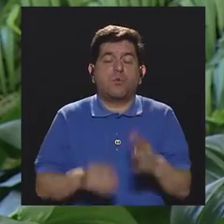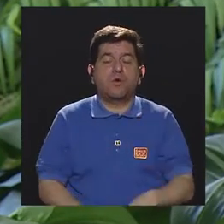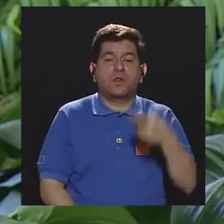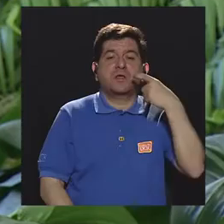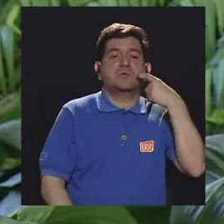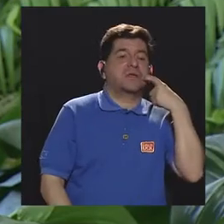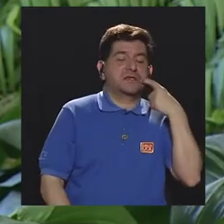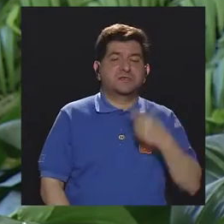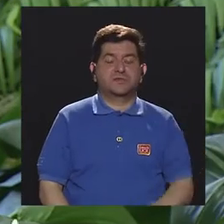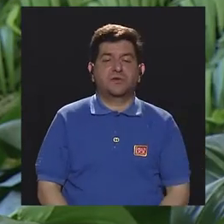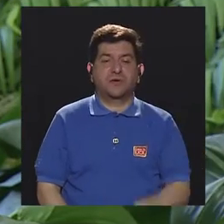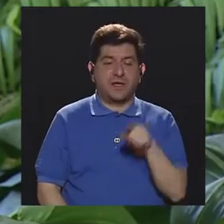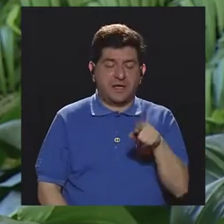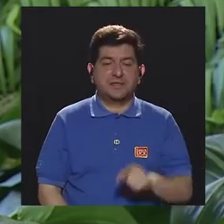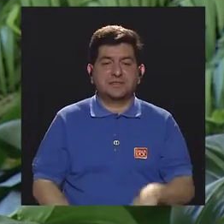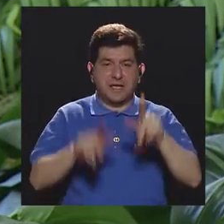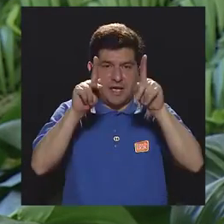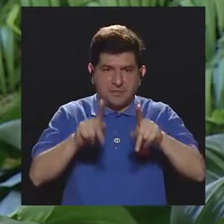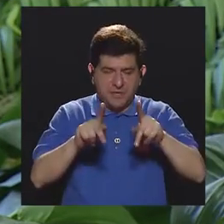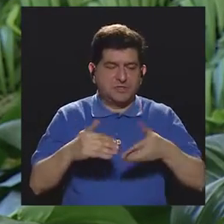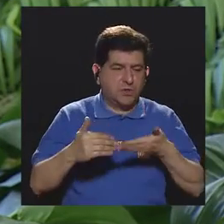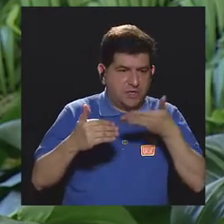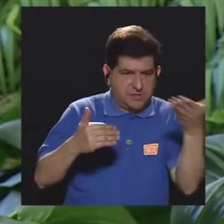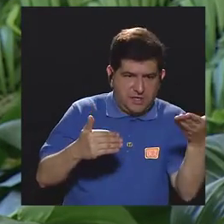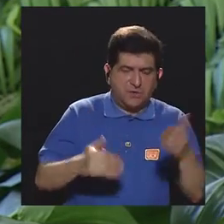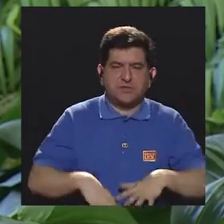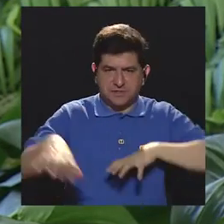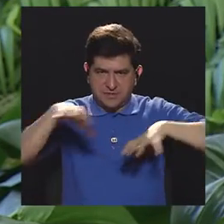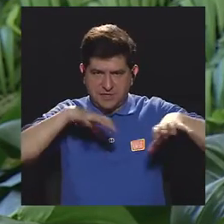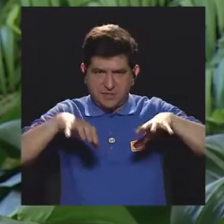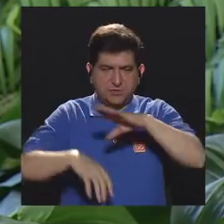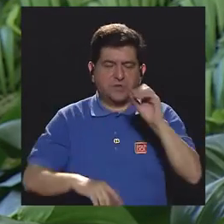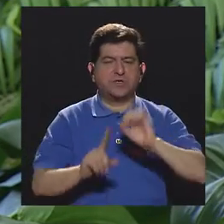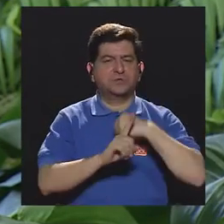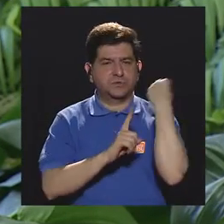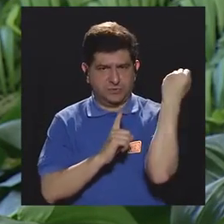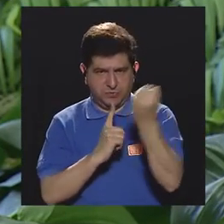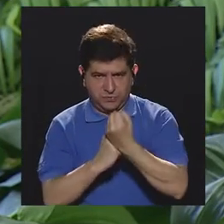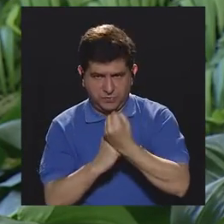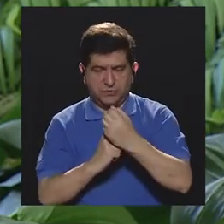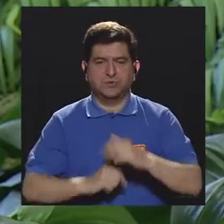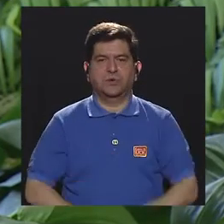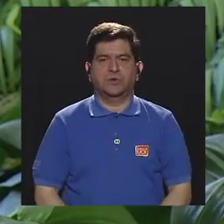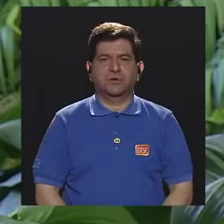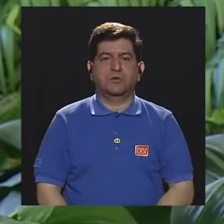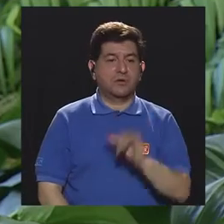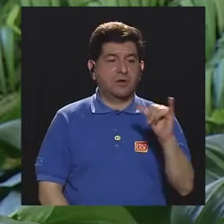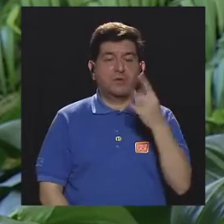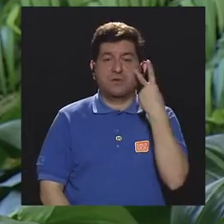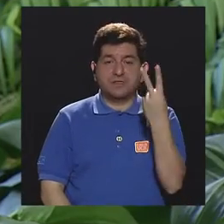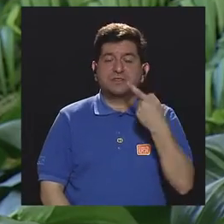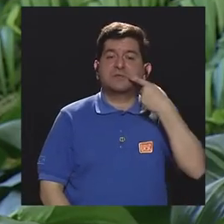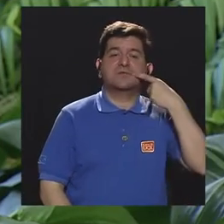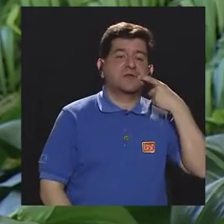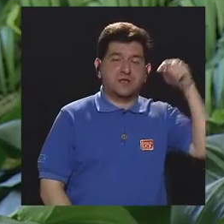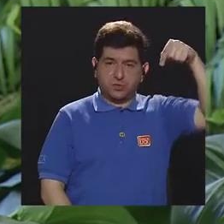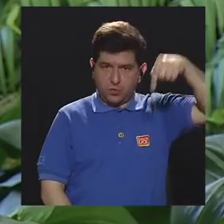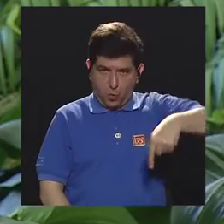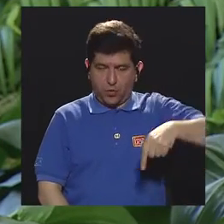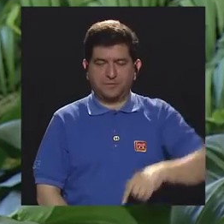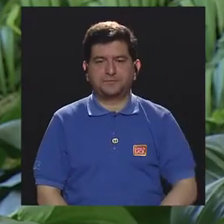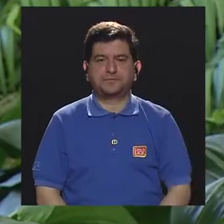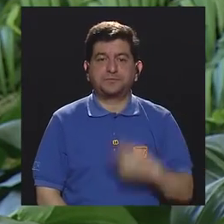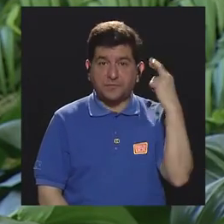es adicción entre personas, a objetos, a eventos o a circunstancias, que es como se ve la adicción hoy en